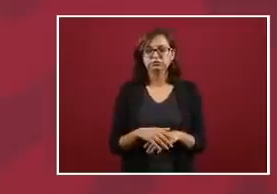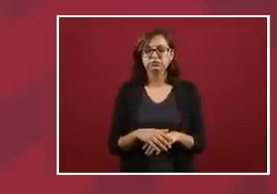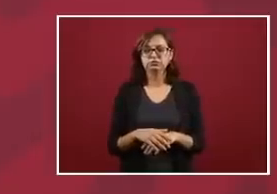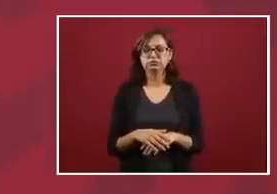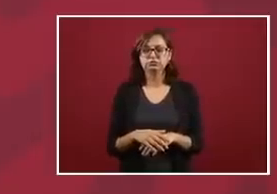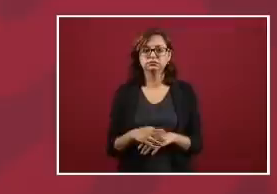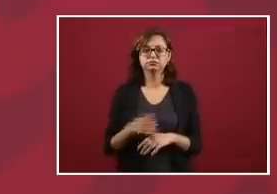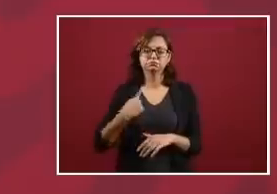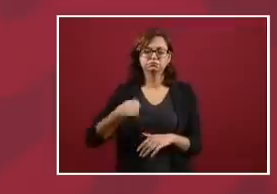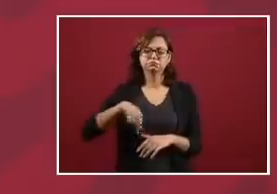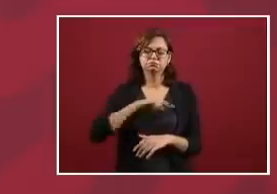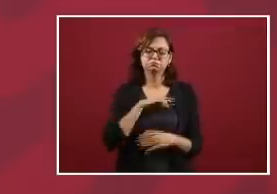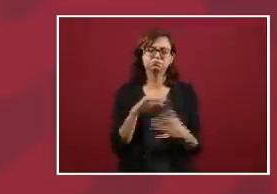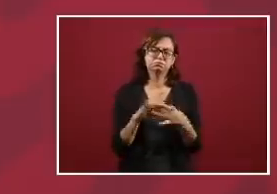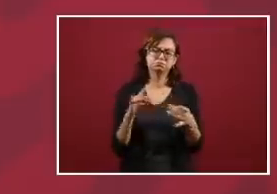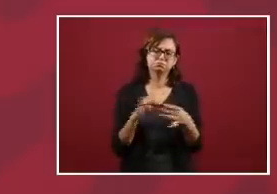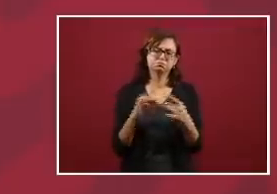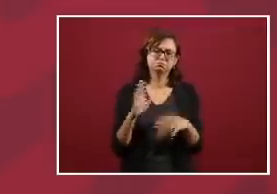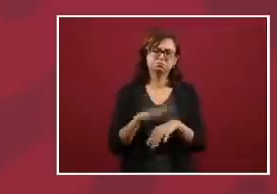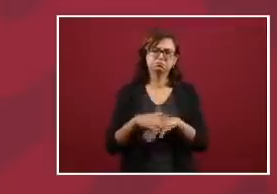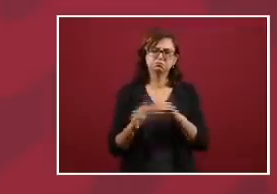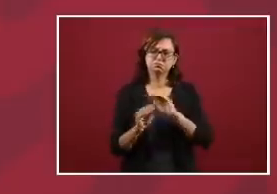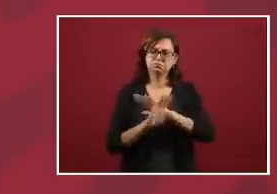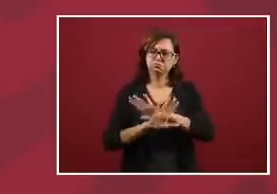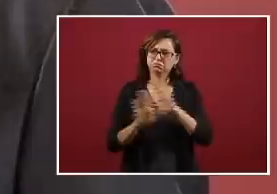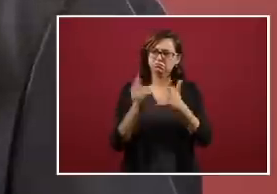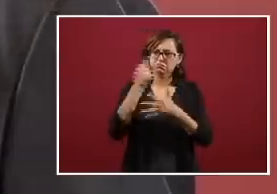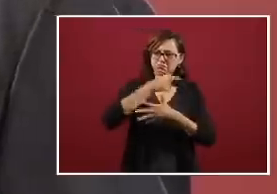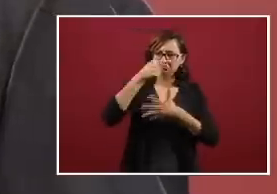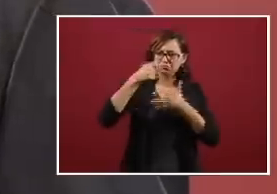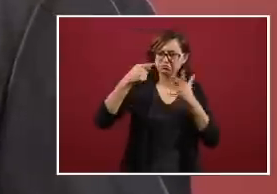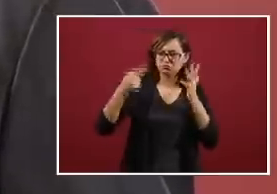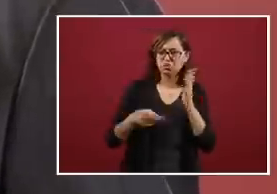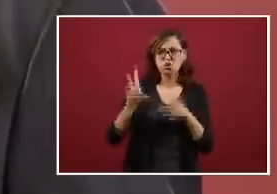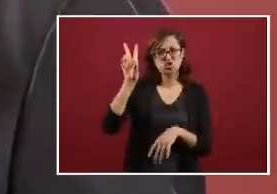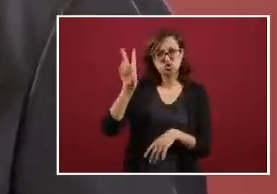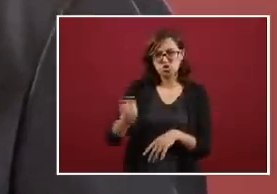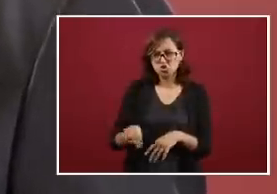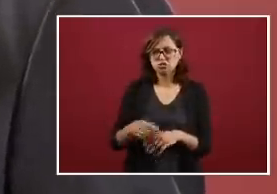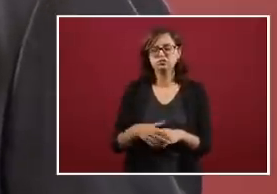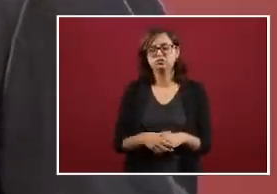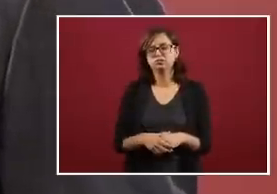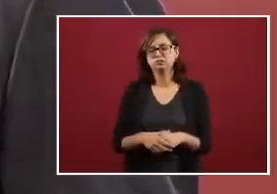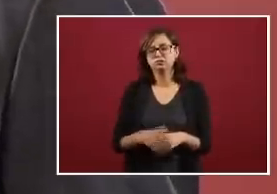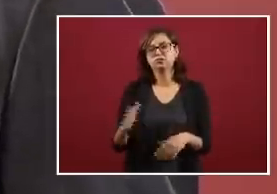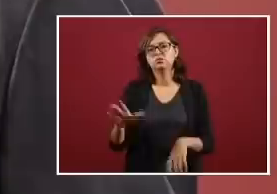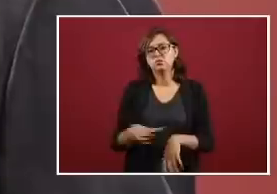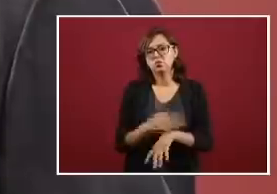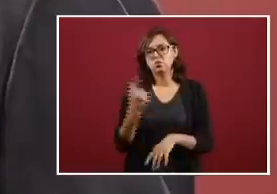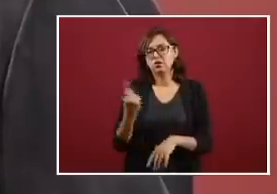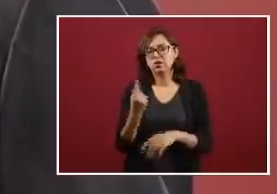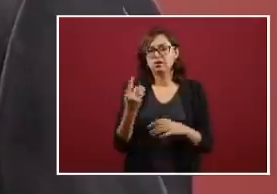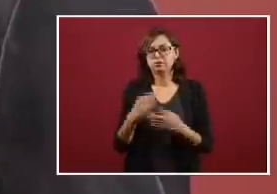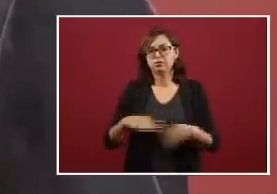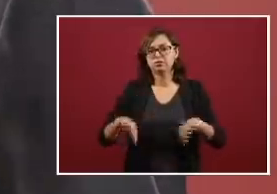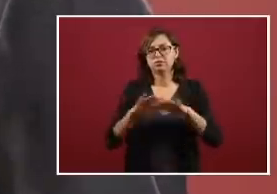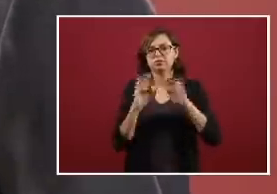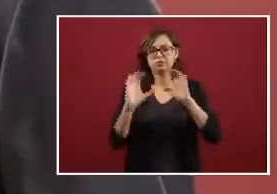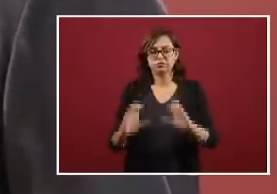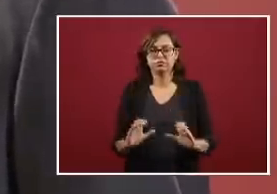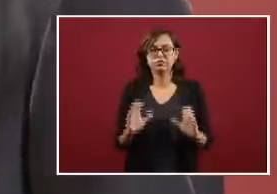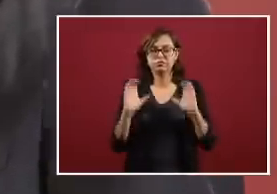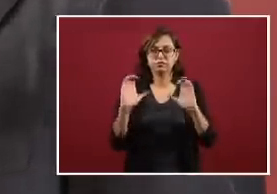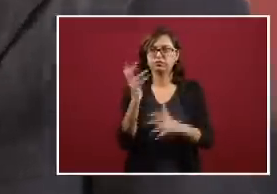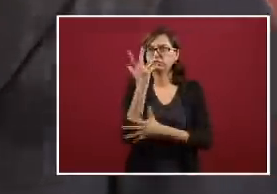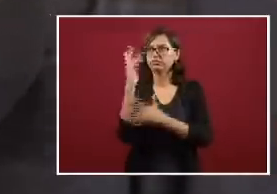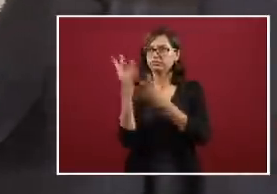daríamos nuestros argumentos del por qué no el fracking, por qué tenemos que cuidar el